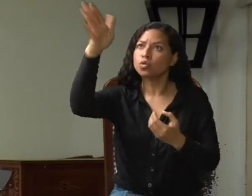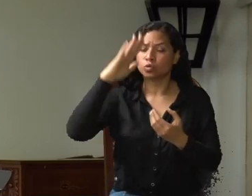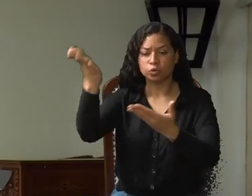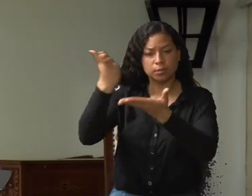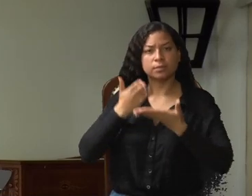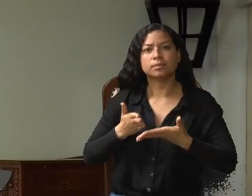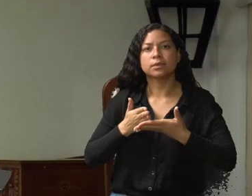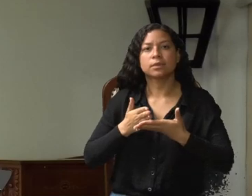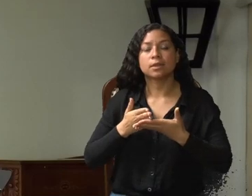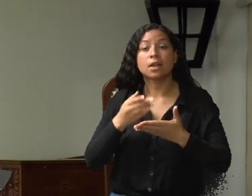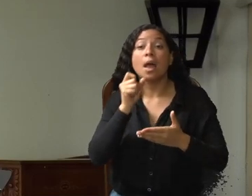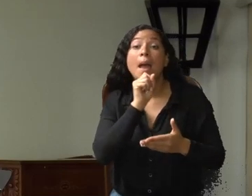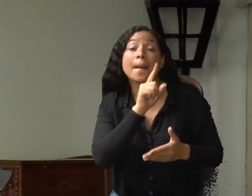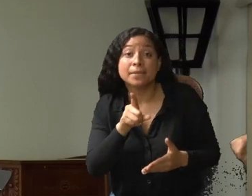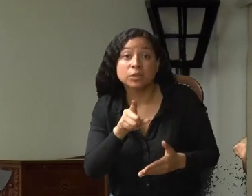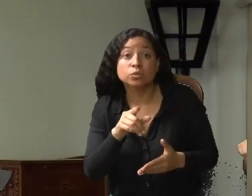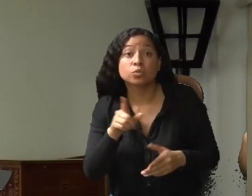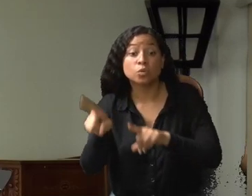corazón?